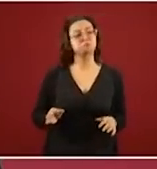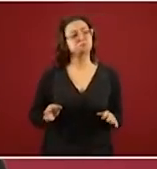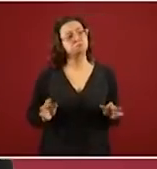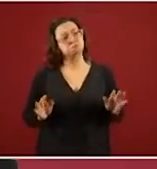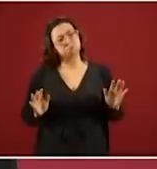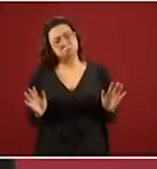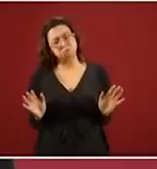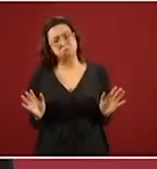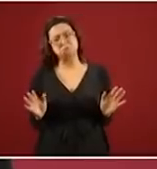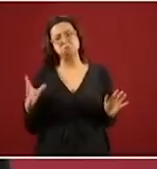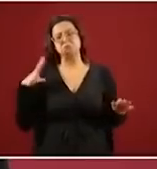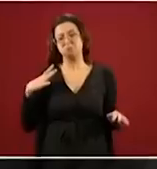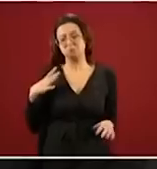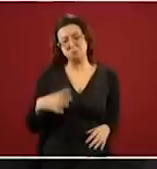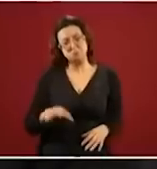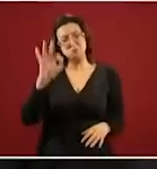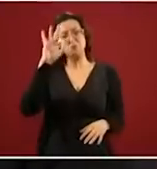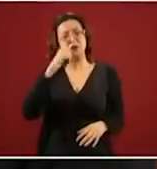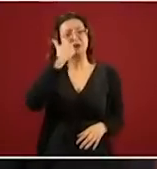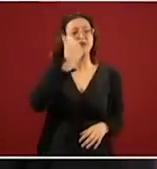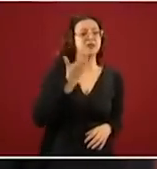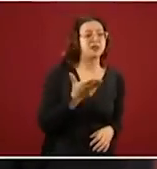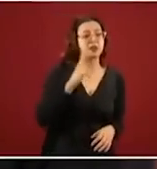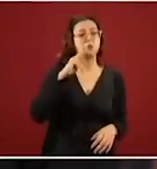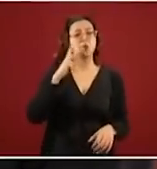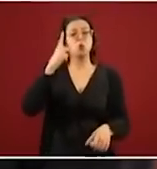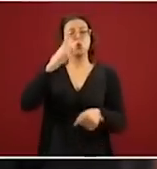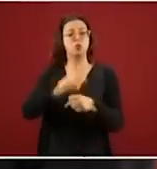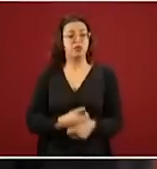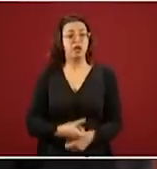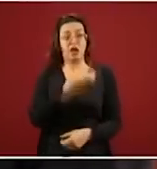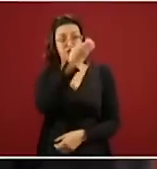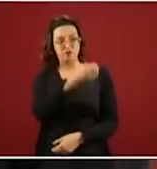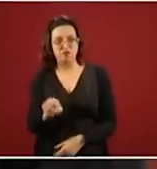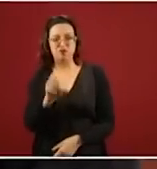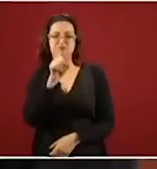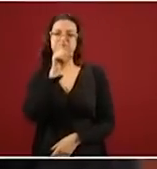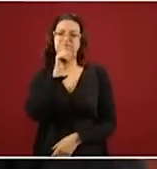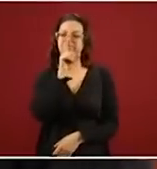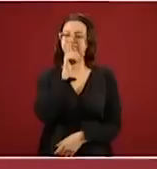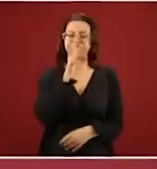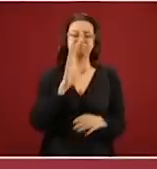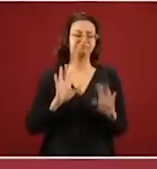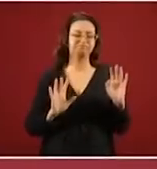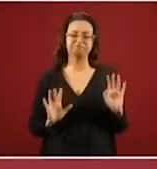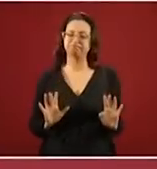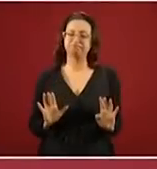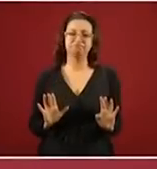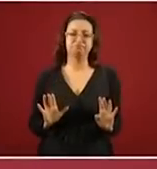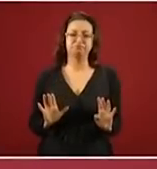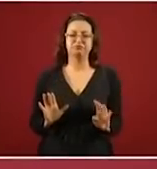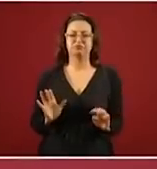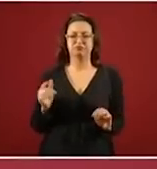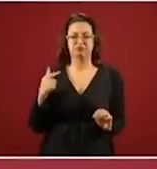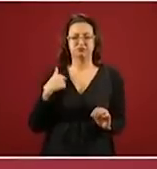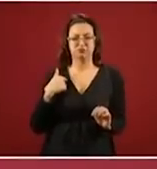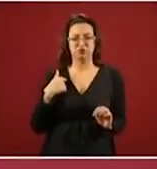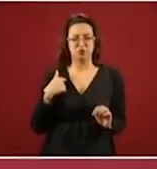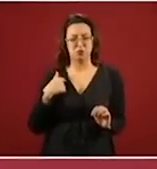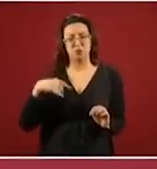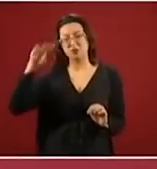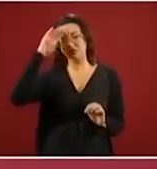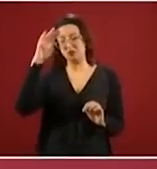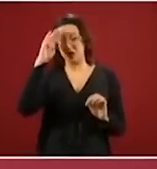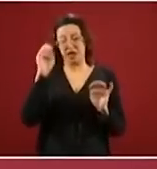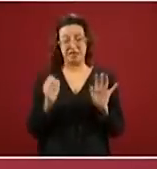no es obligatorio yo tengo la información de que no son 6 así que ya